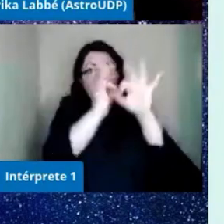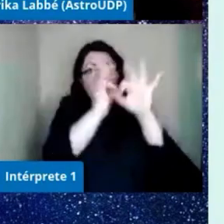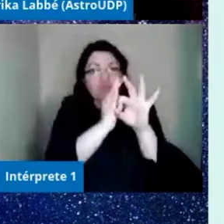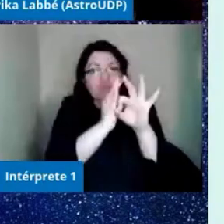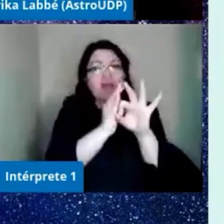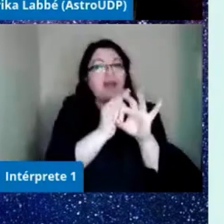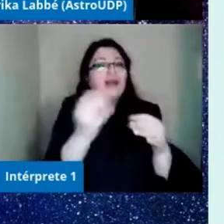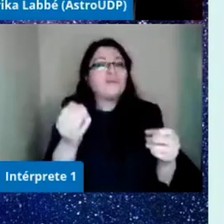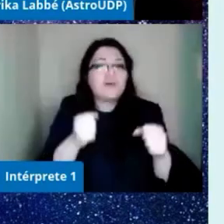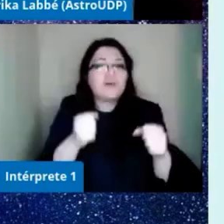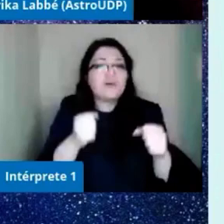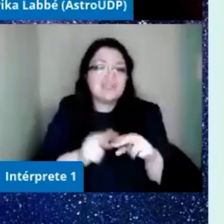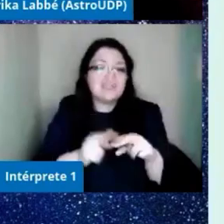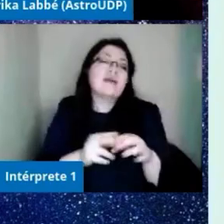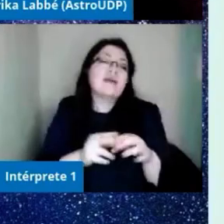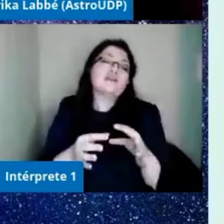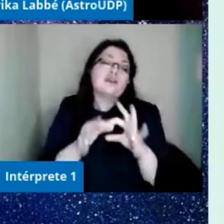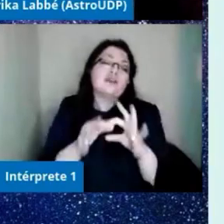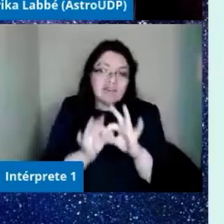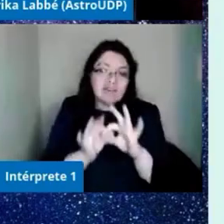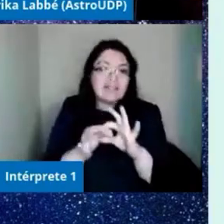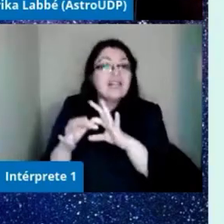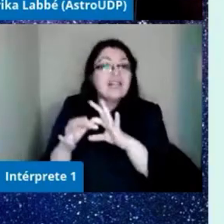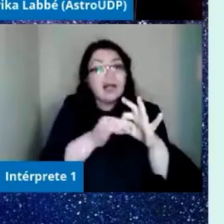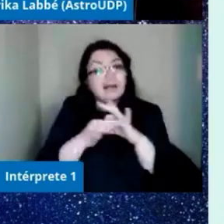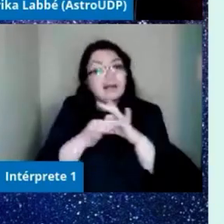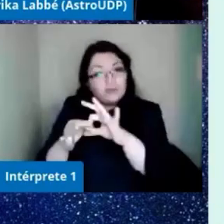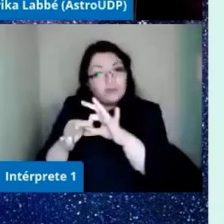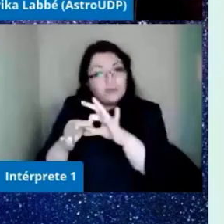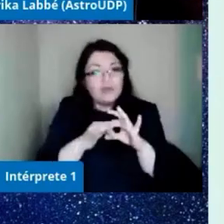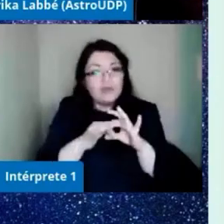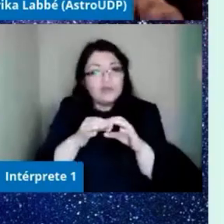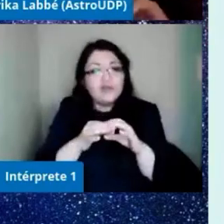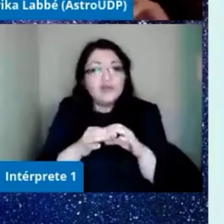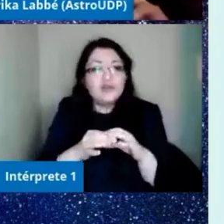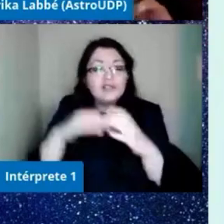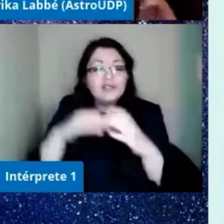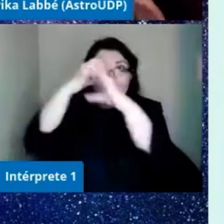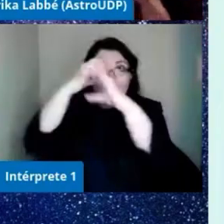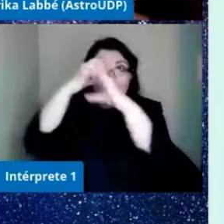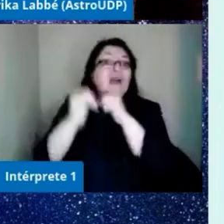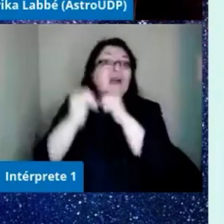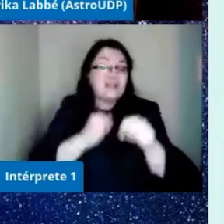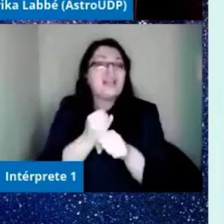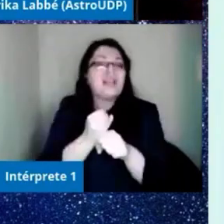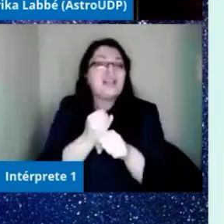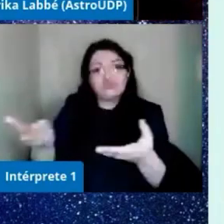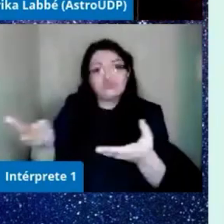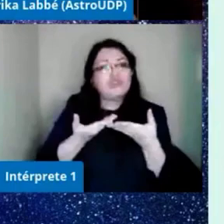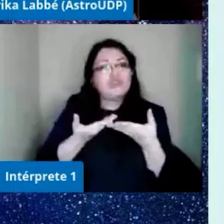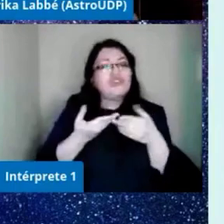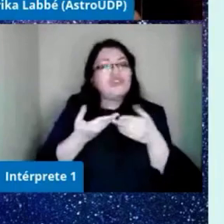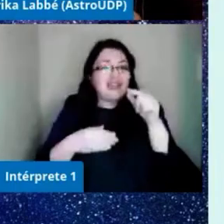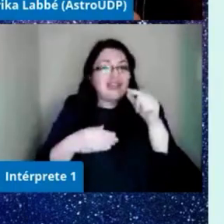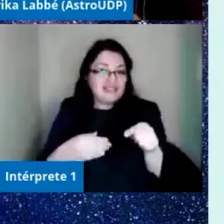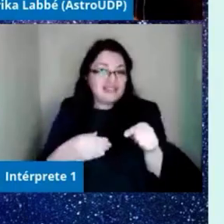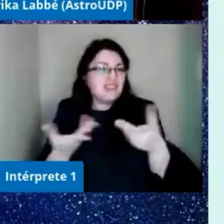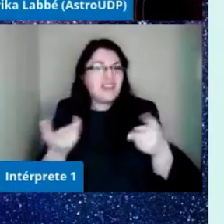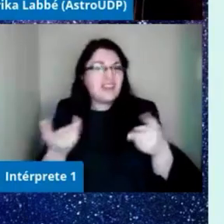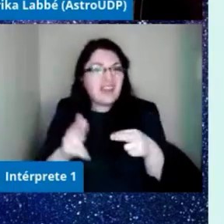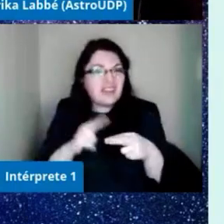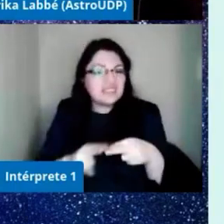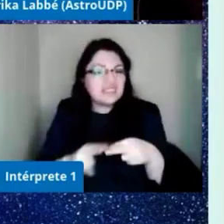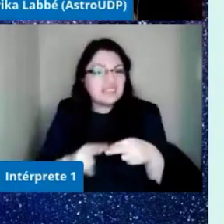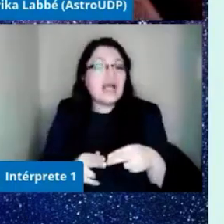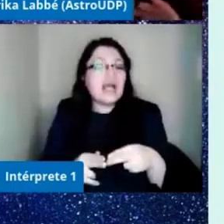Astronómica Internacional, la IAU. Tuvimos de donación estos dispositivos que se llaman Light Sound, y lo que hacían era recibir la luz del